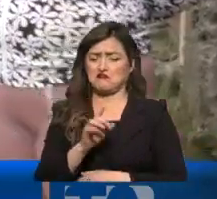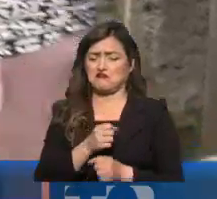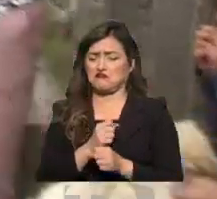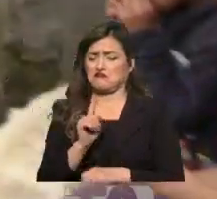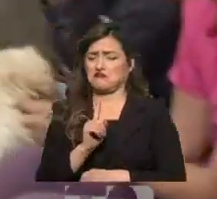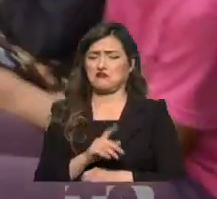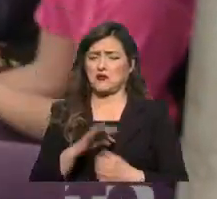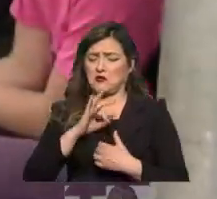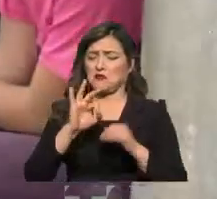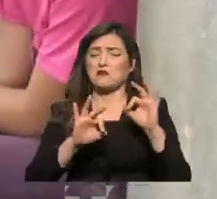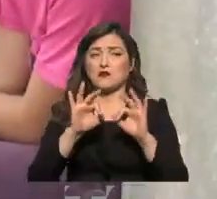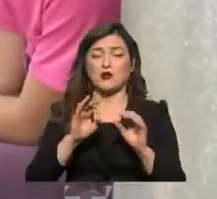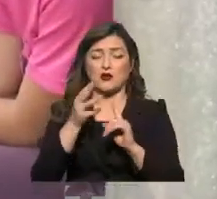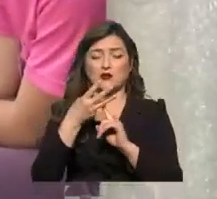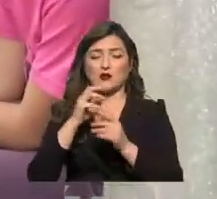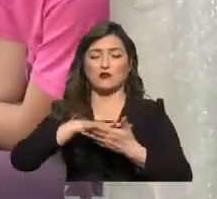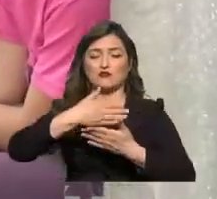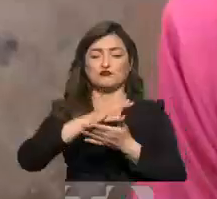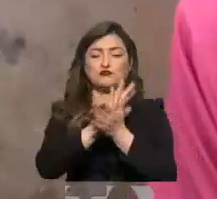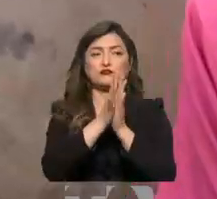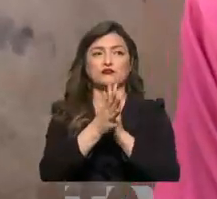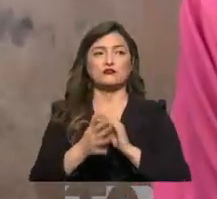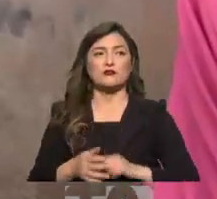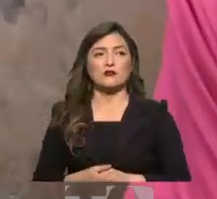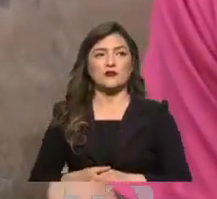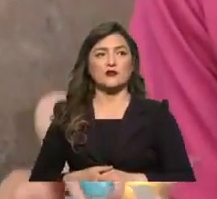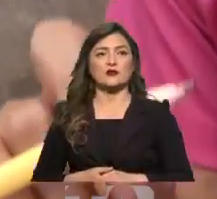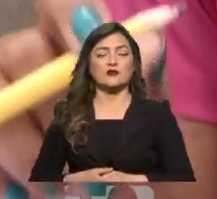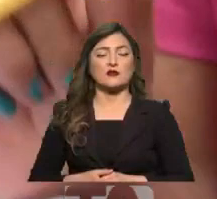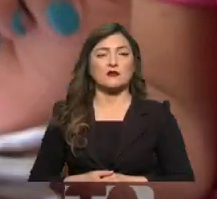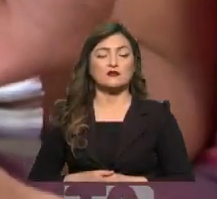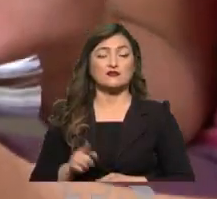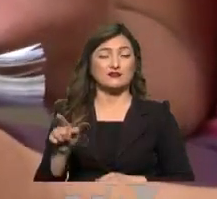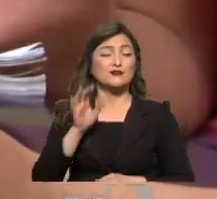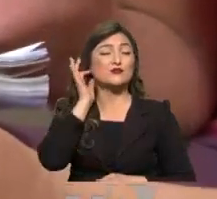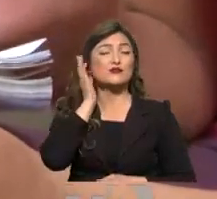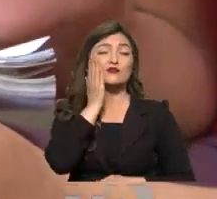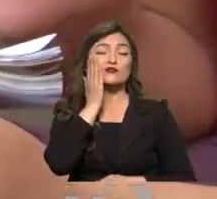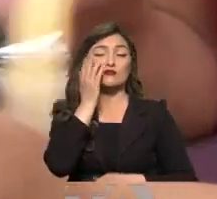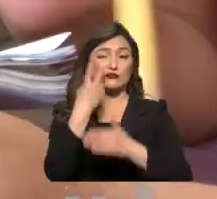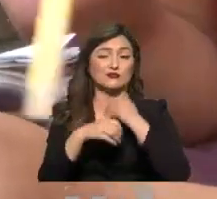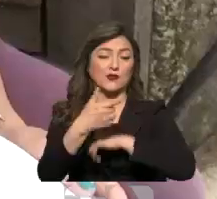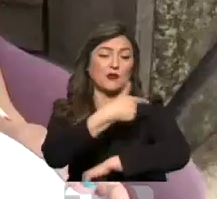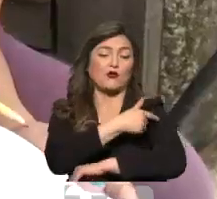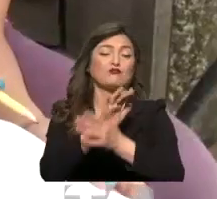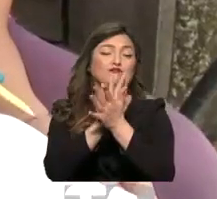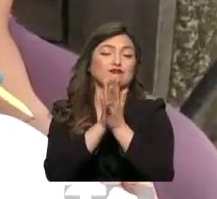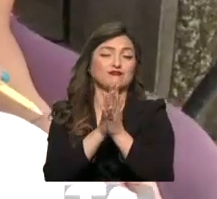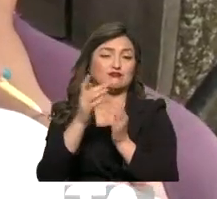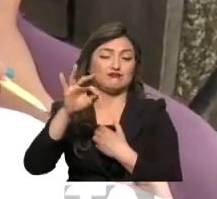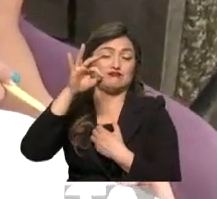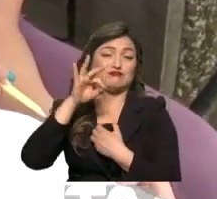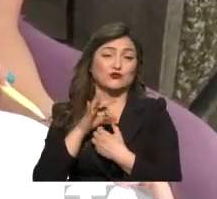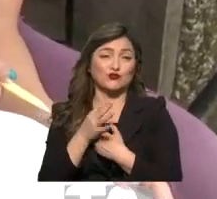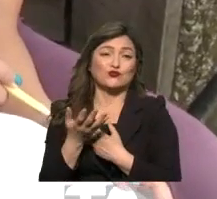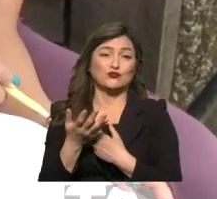familia tampoco tiene internet ni computadoras. Pero Virginia tiene miedo de que sus hijos, sin estar inoculados contra el coronavirus,